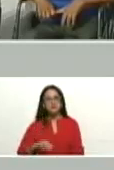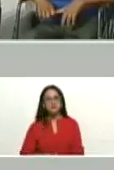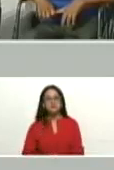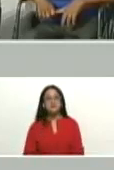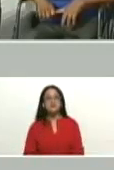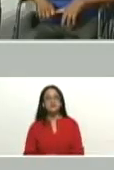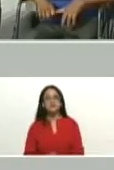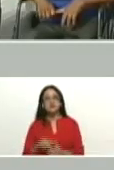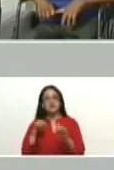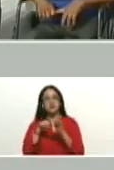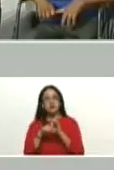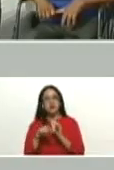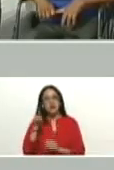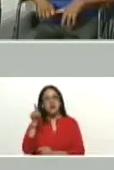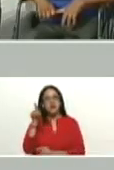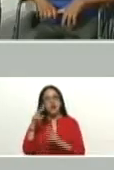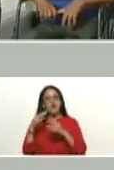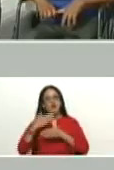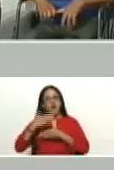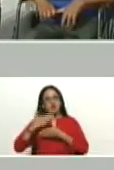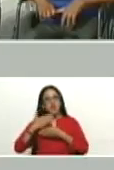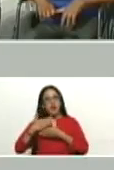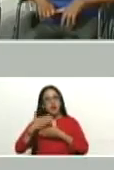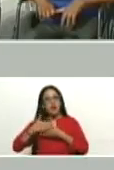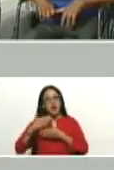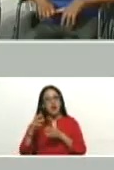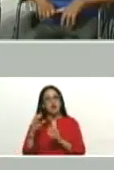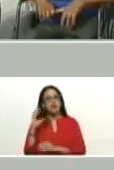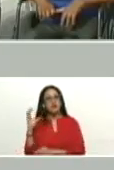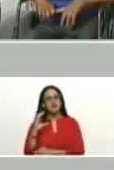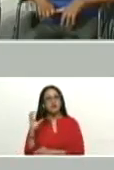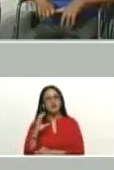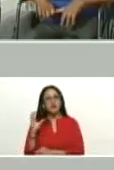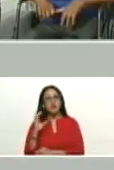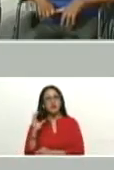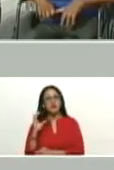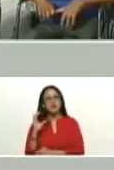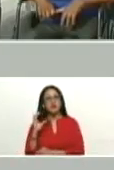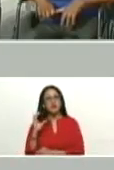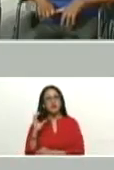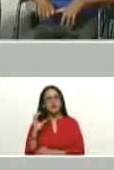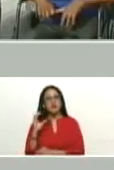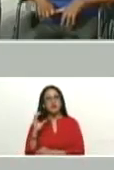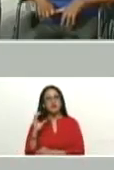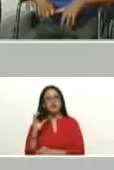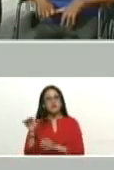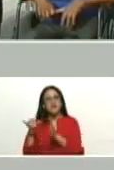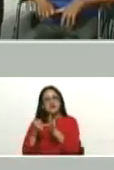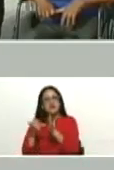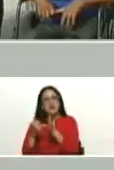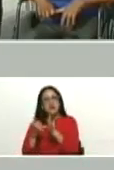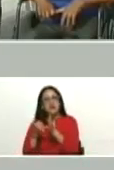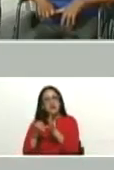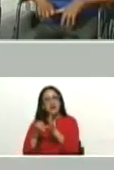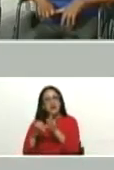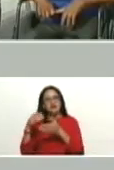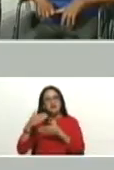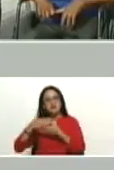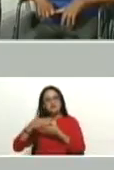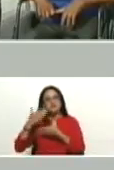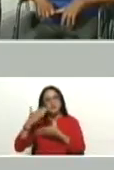urbanismo, allá en la frontera con Colombia, en las puertas de la frontera con Colombia, nuestra hermana